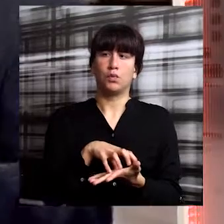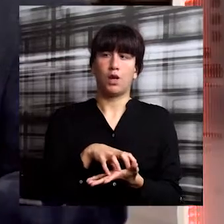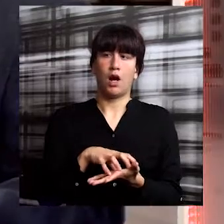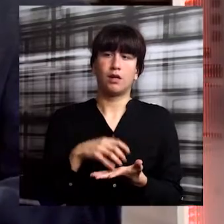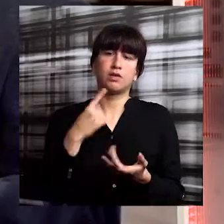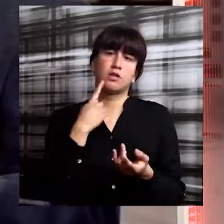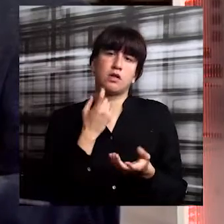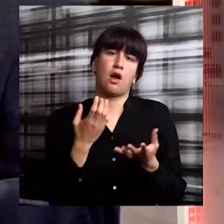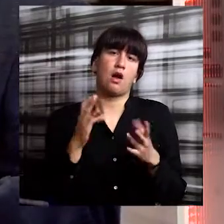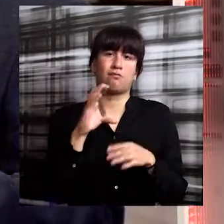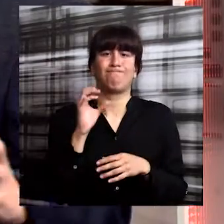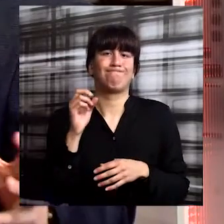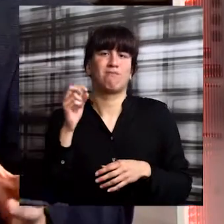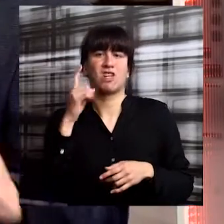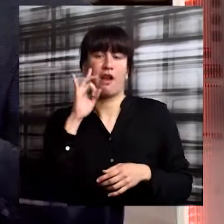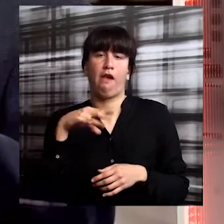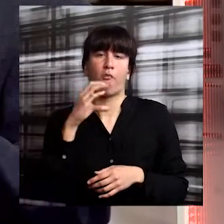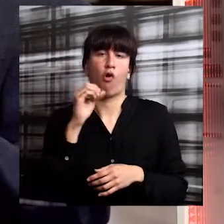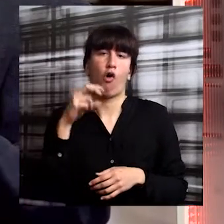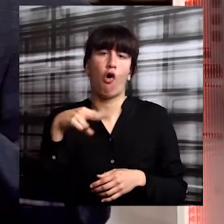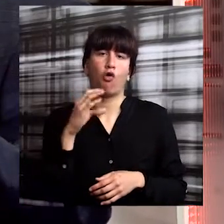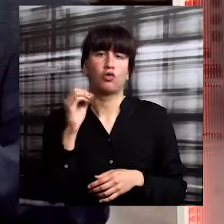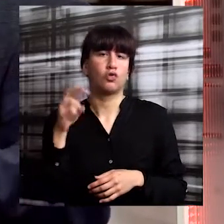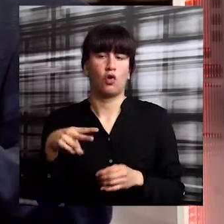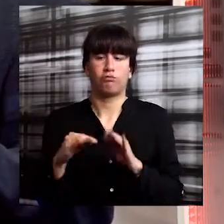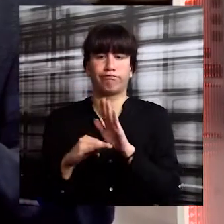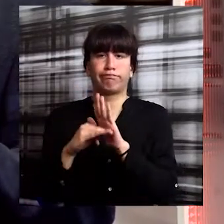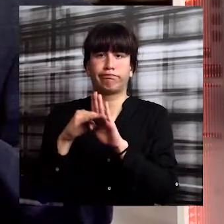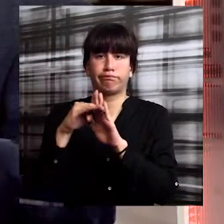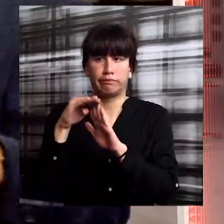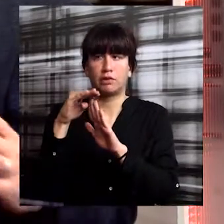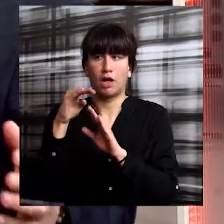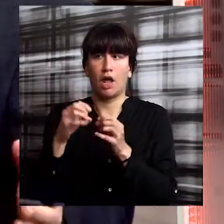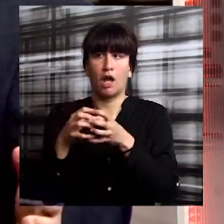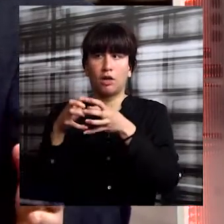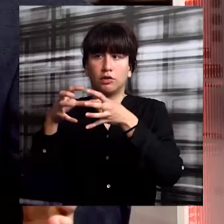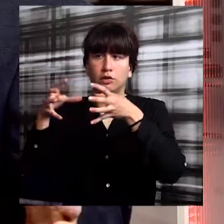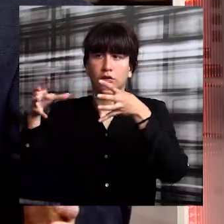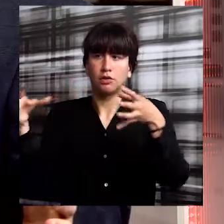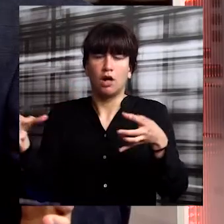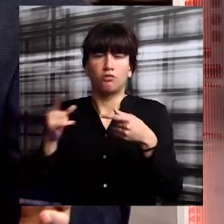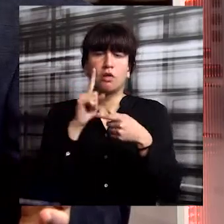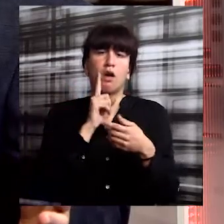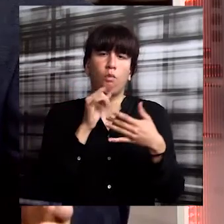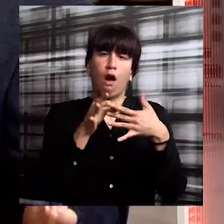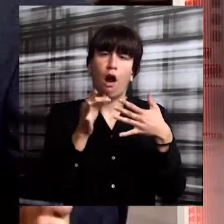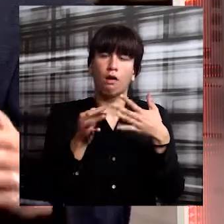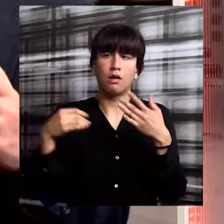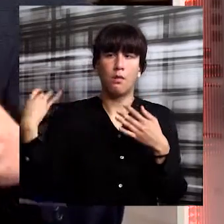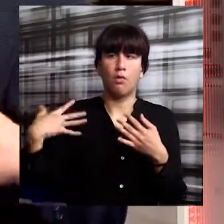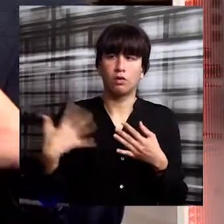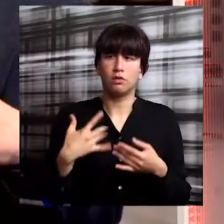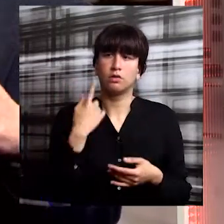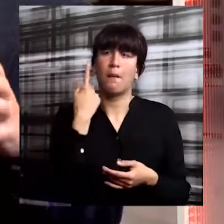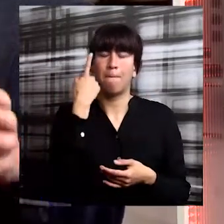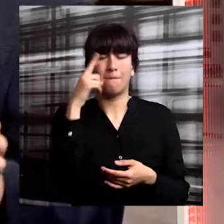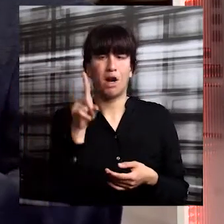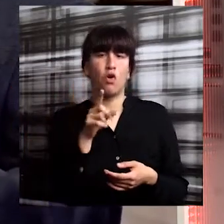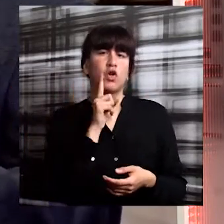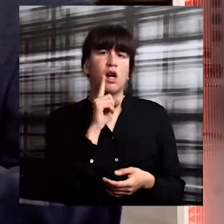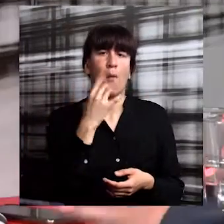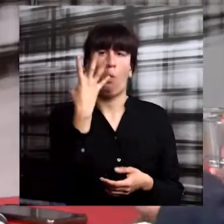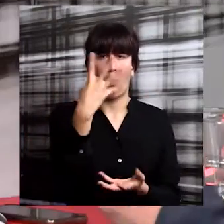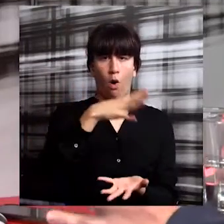aunque tenemos claro que Concón va creciendo, va tomando una característica de comuna importante, pero ya considerando estas 4